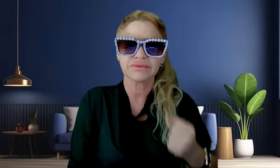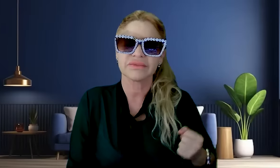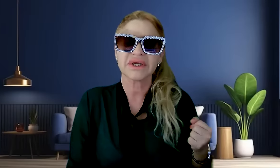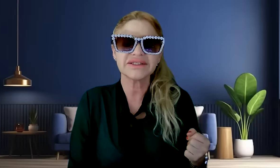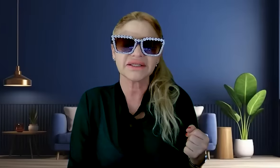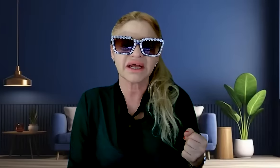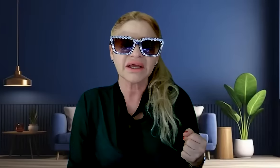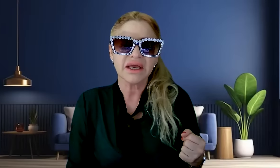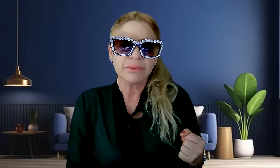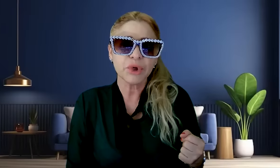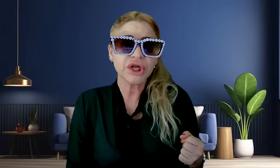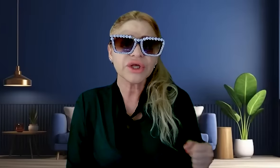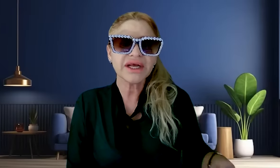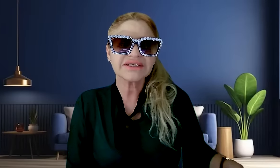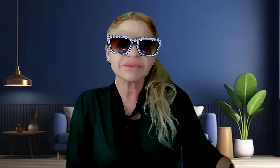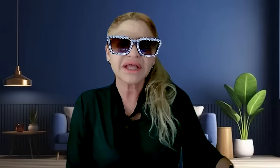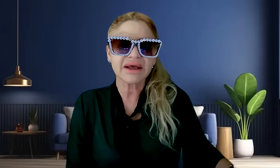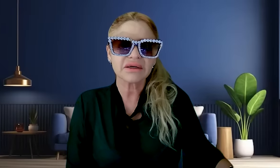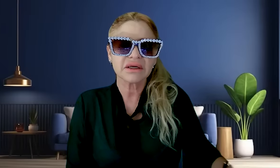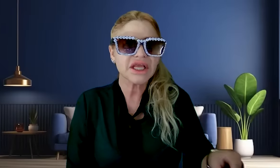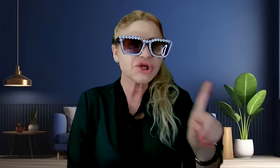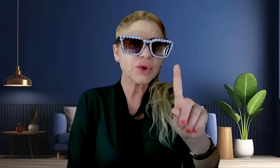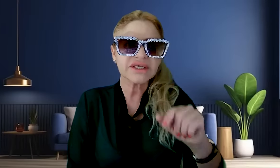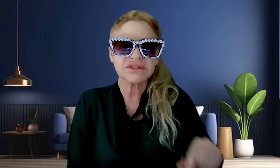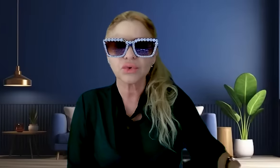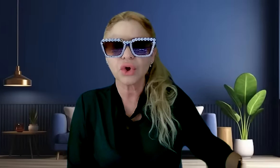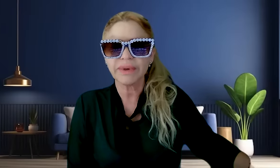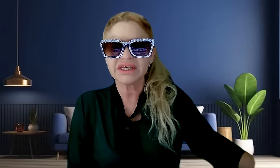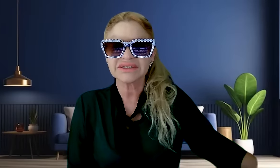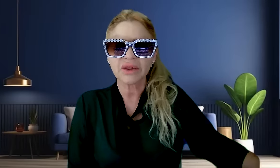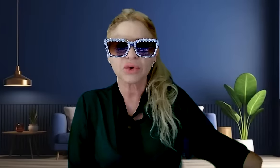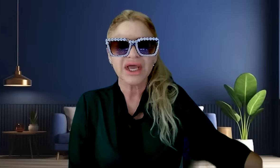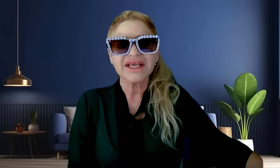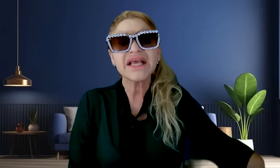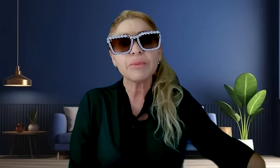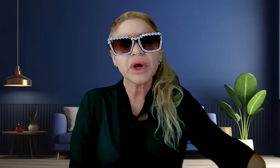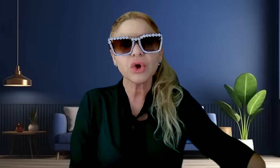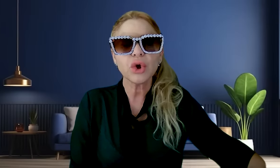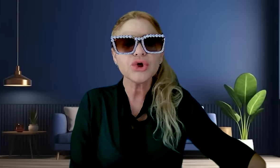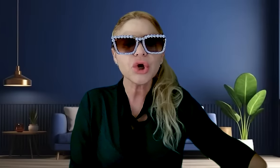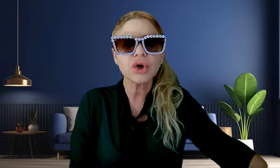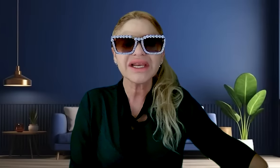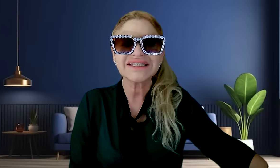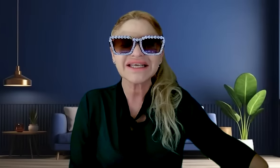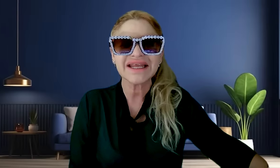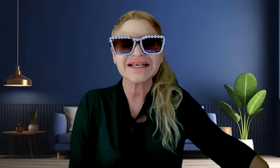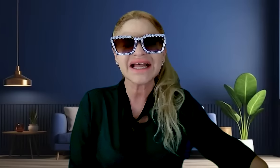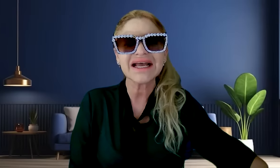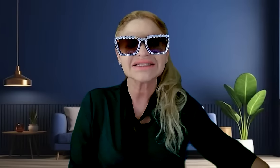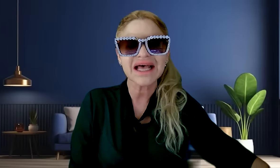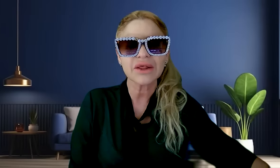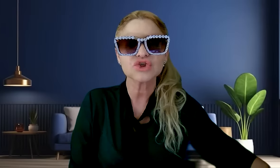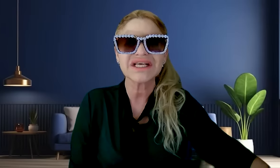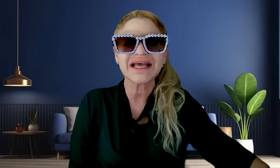Maduro, etc. Porque no quieren aceptar que no es un golpe de Estado. Es que el pueblo no les quiere.